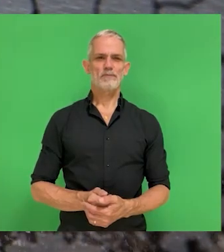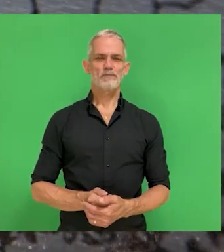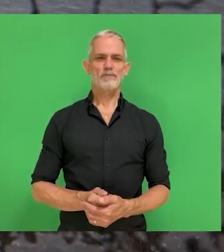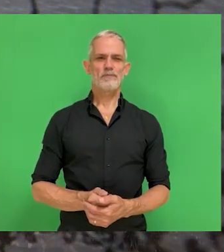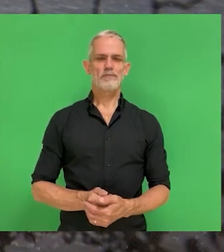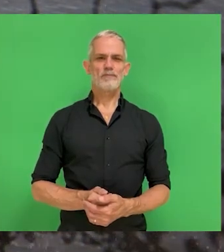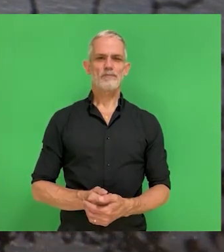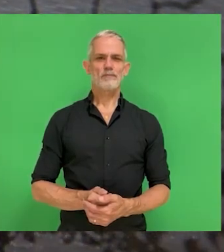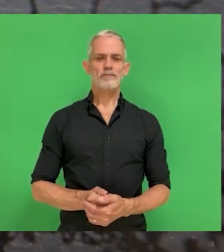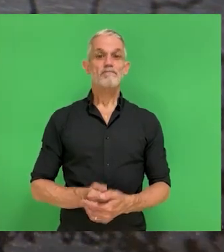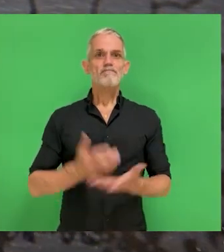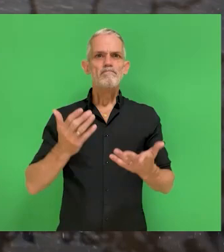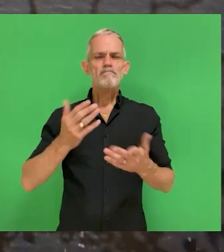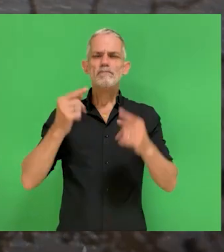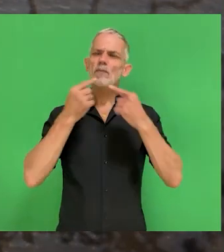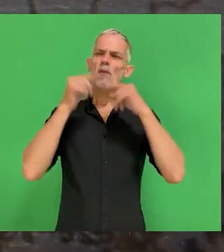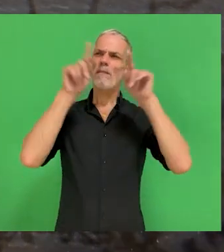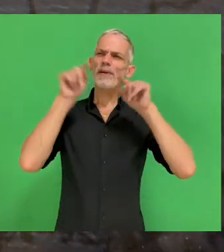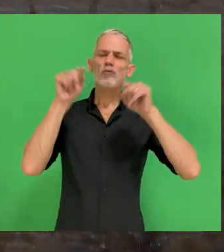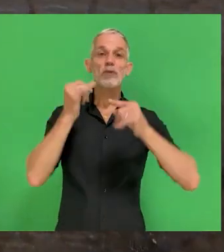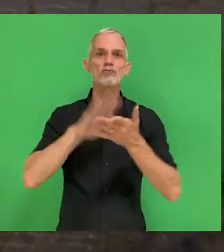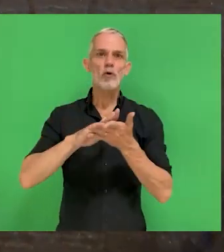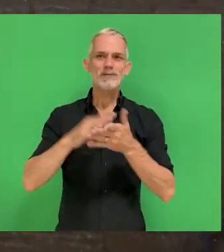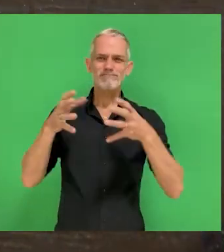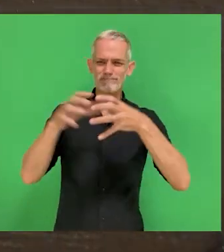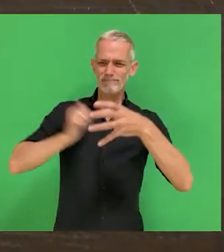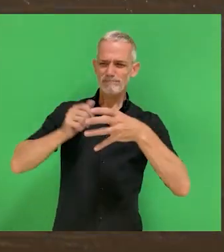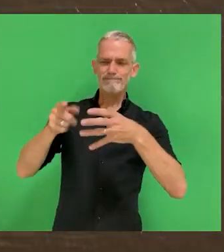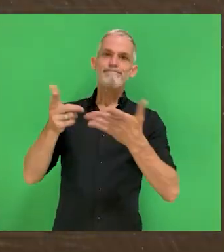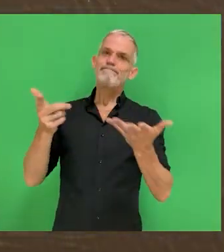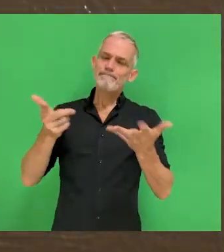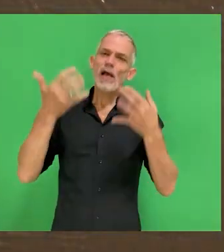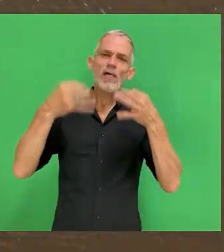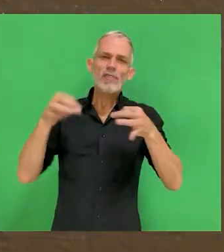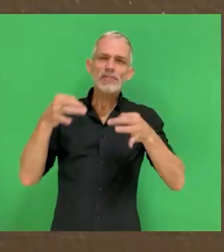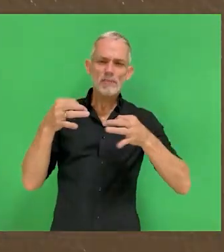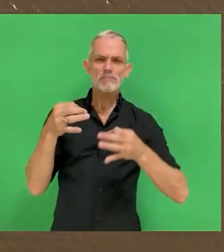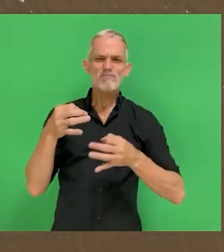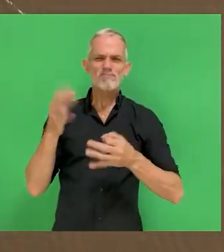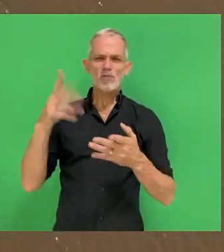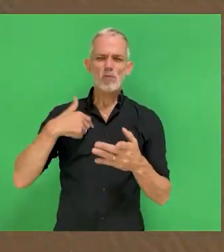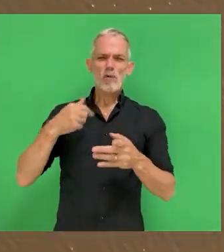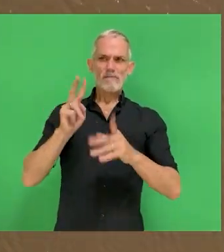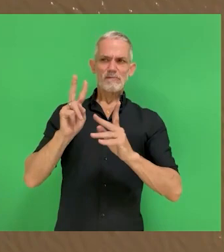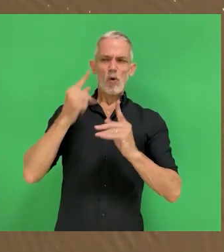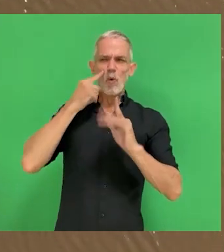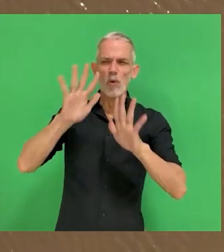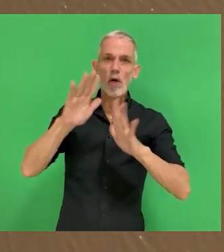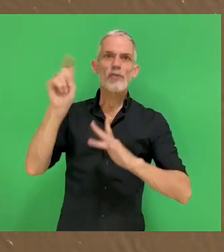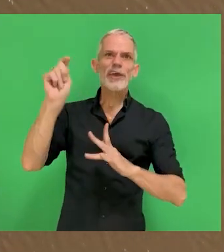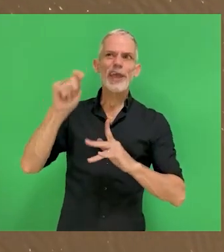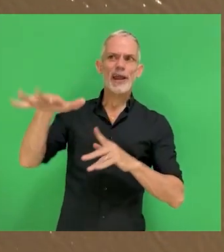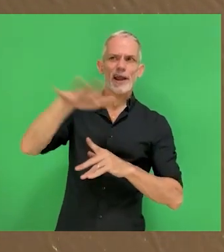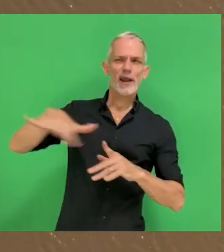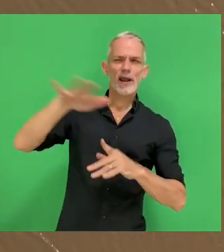Oberá. La pregunta alrededor de las Fuerzas Armadas no debiera dejar de ser ¿de quién tenemos que cuidarnos? Y aún